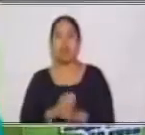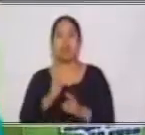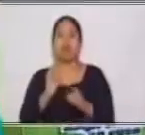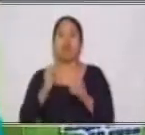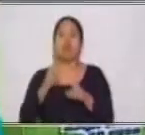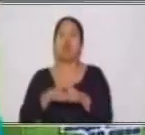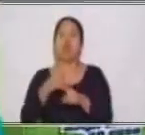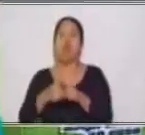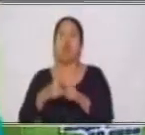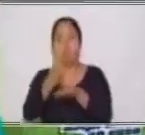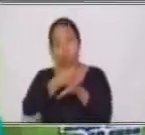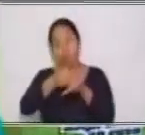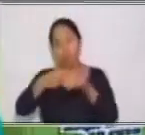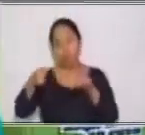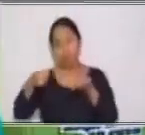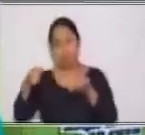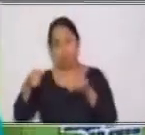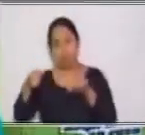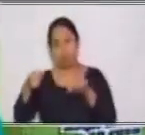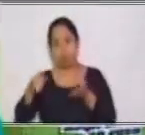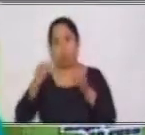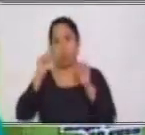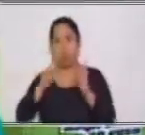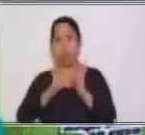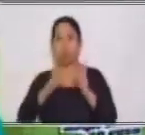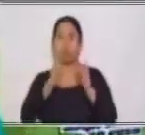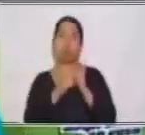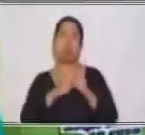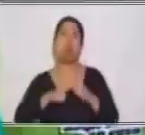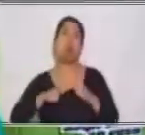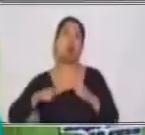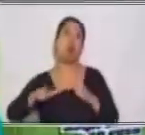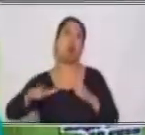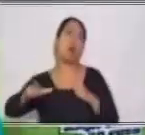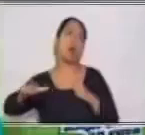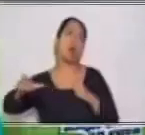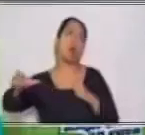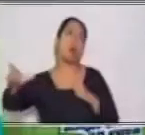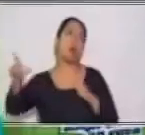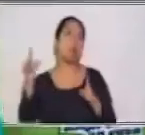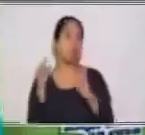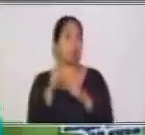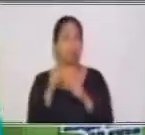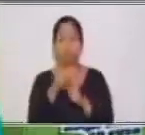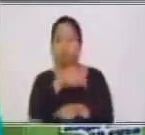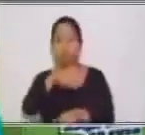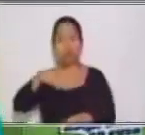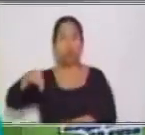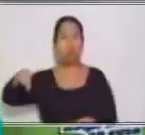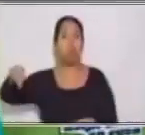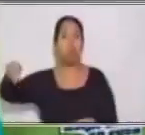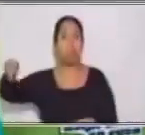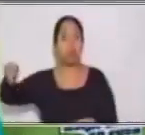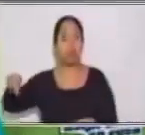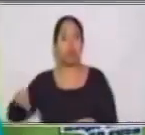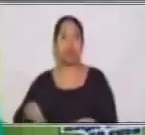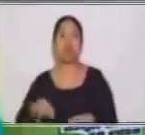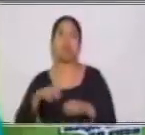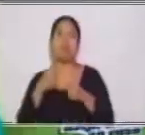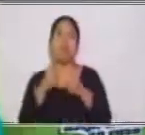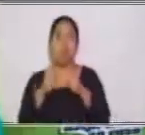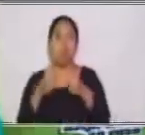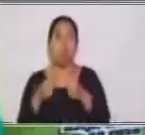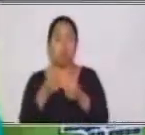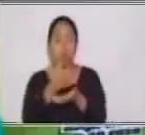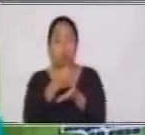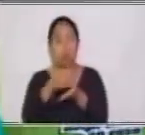o escribirlas en algún texto puede ser muy tedioso escribir todo el nombre si lo vas a escribir varias veces en